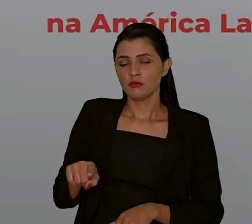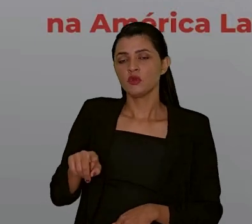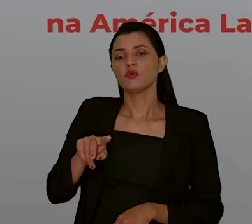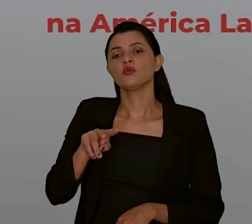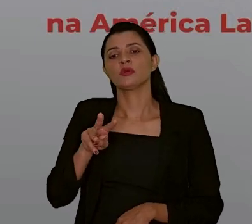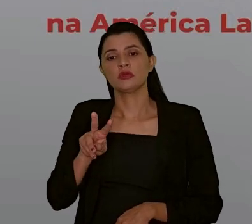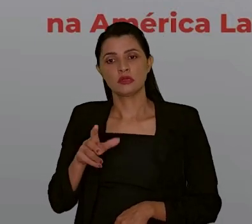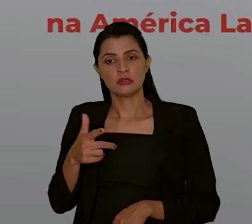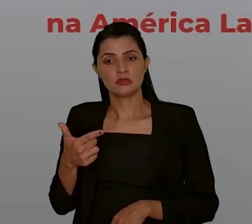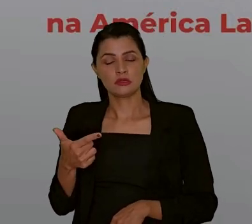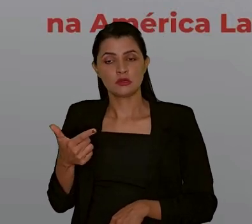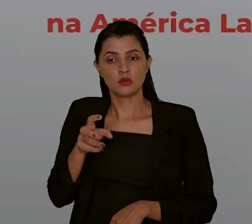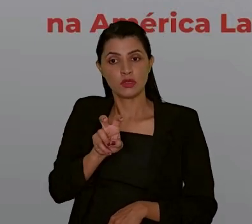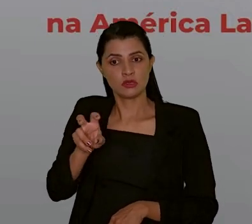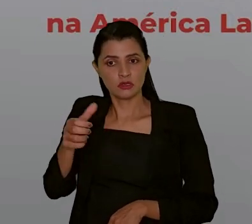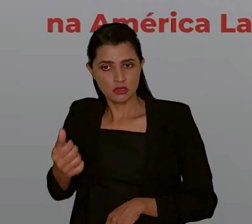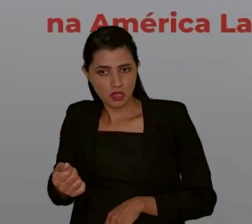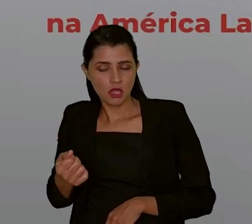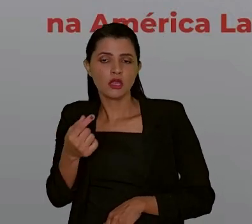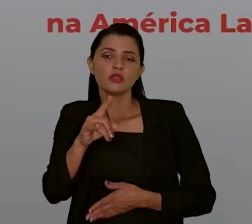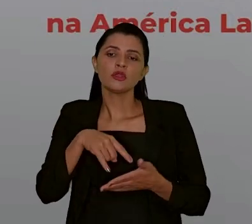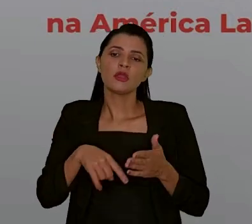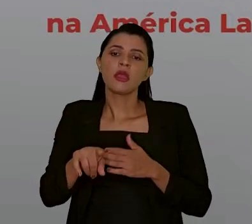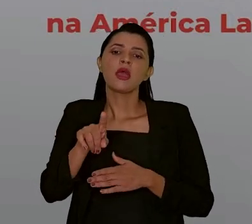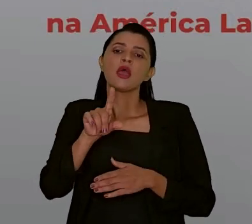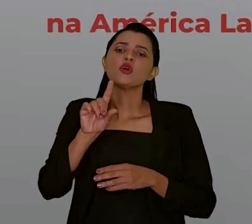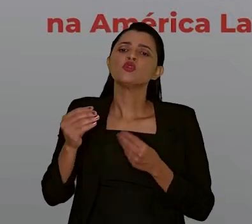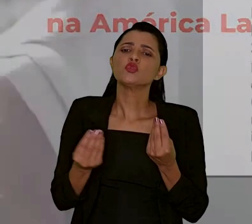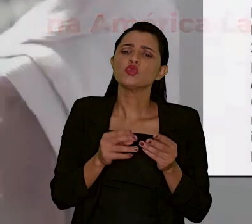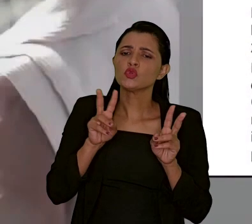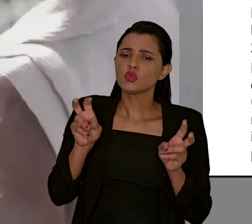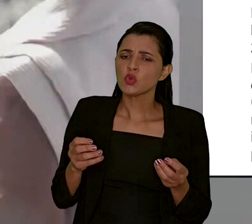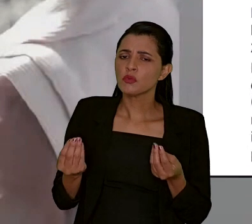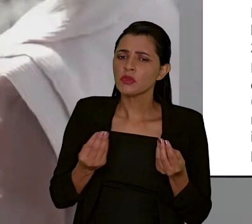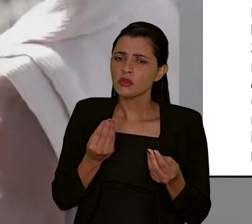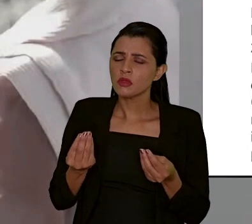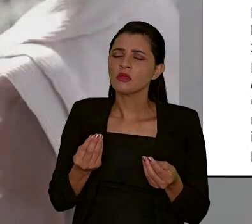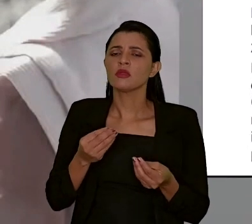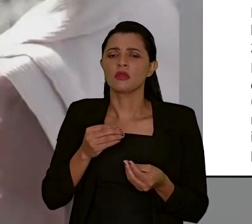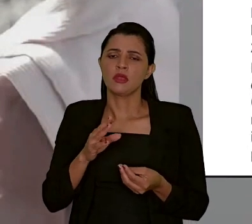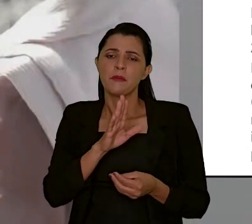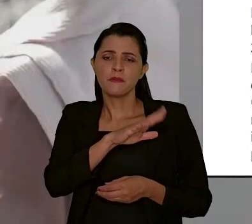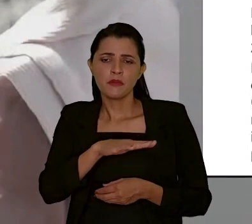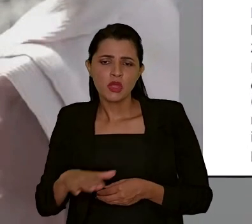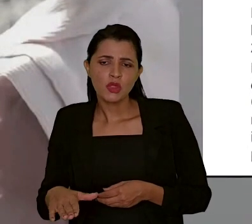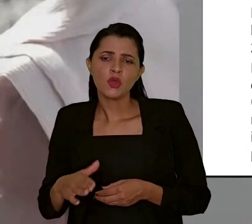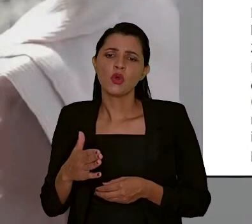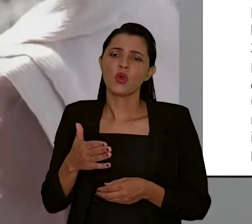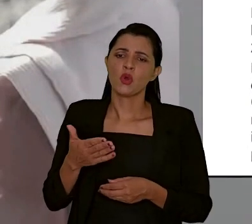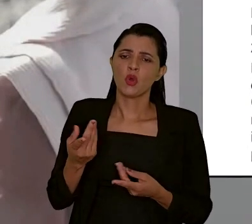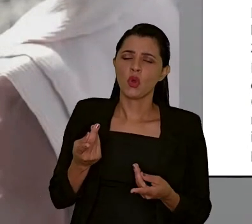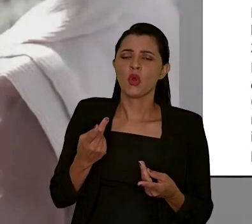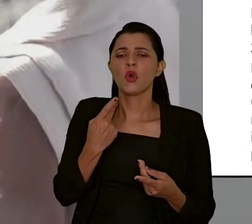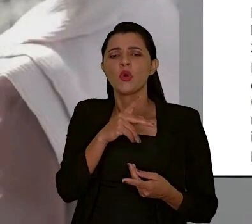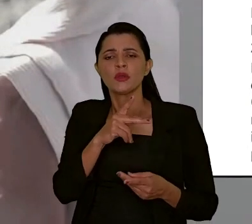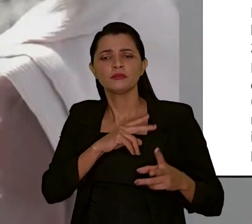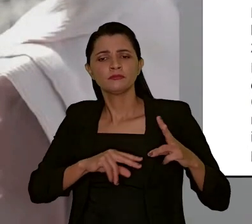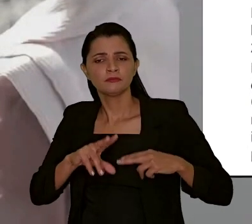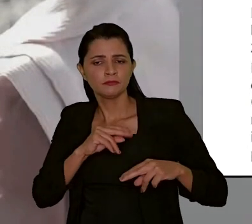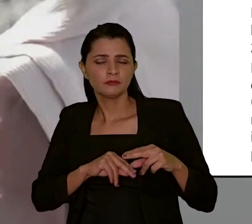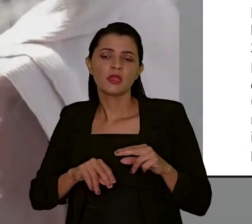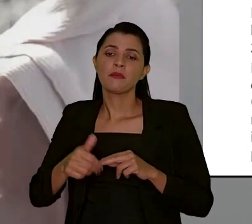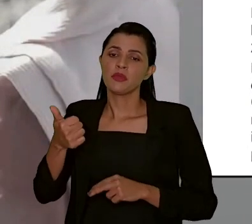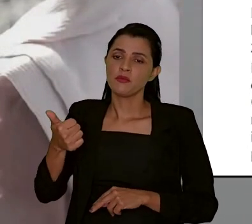23.857, y la Convención Interamericana sobre Restitución Internacional de Menores de Montevideo de 1980, el 1